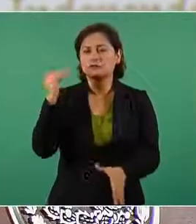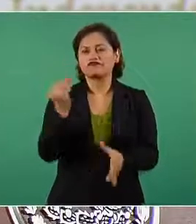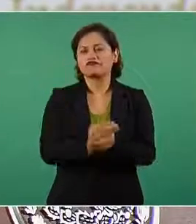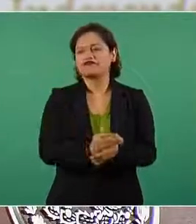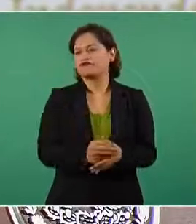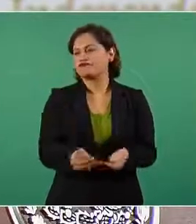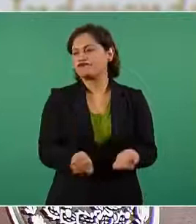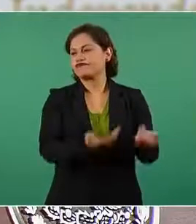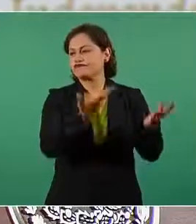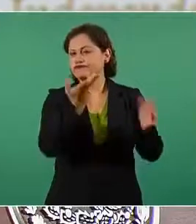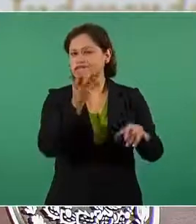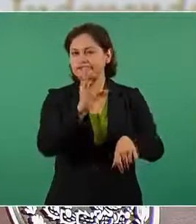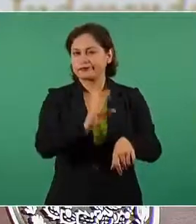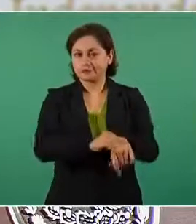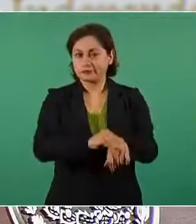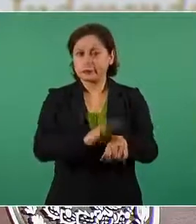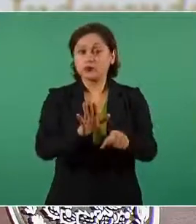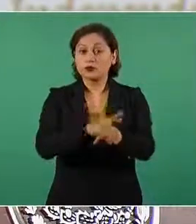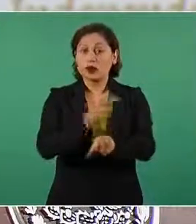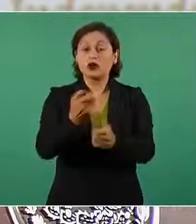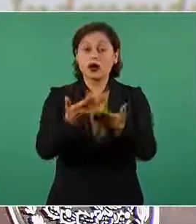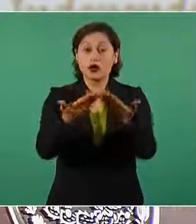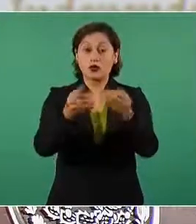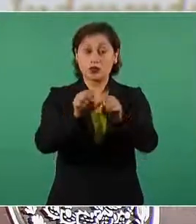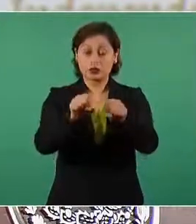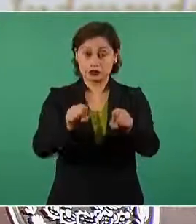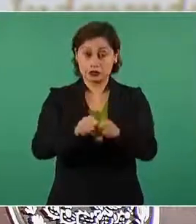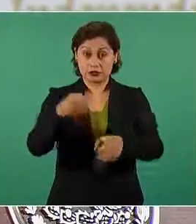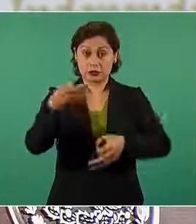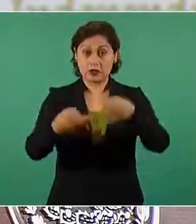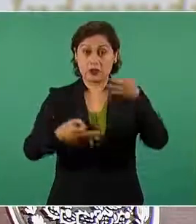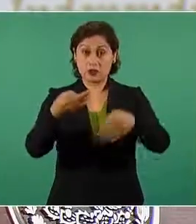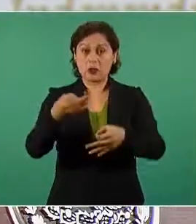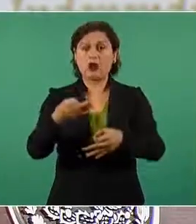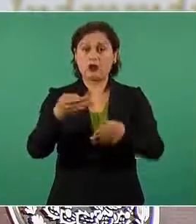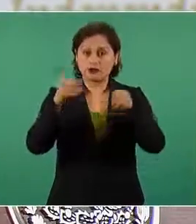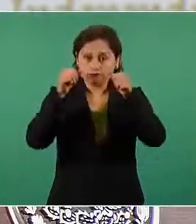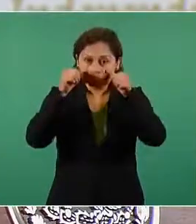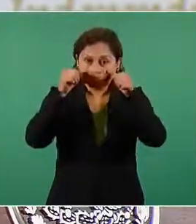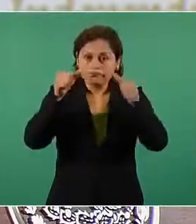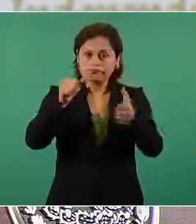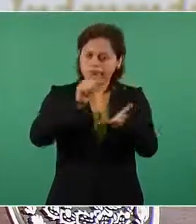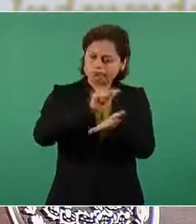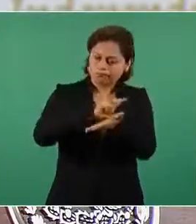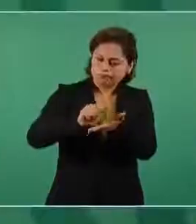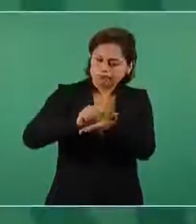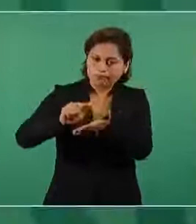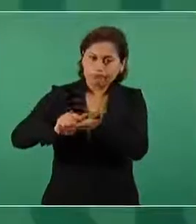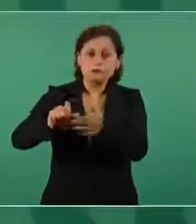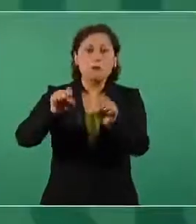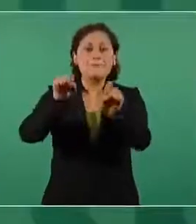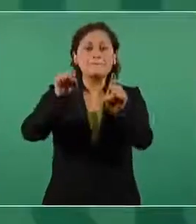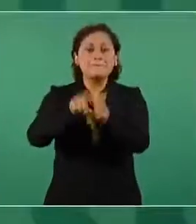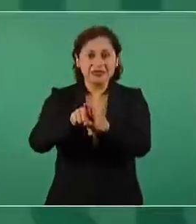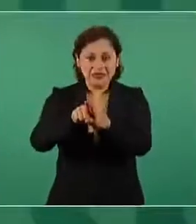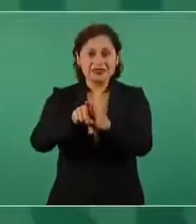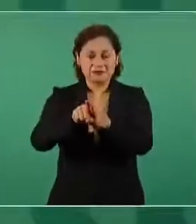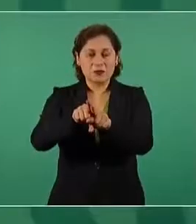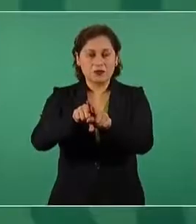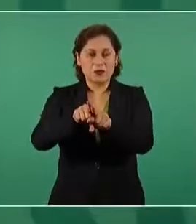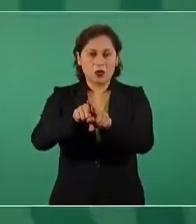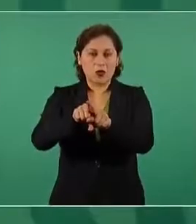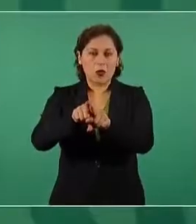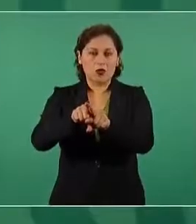debe de limpiarse como el Poder Ejecutivo, como lo estamos haciendo y todavía no